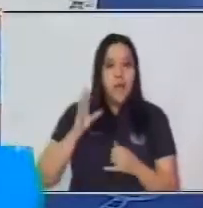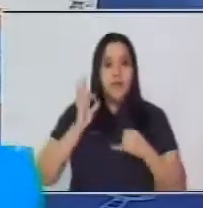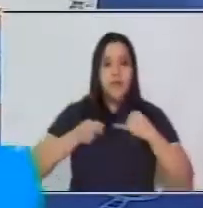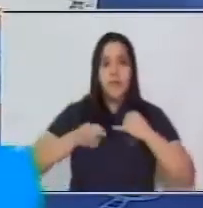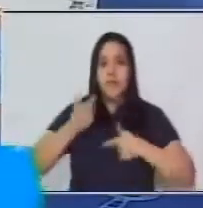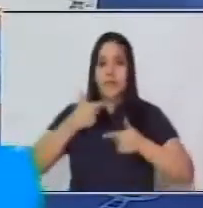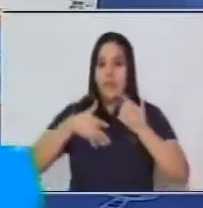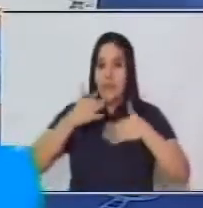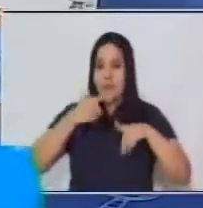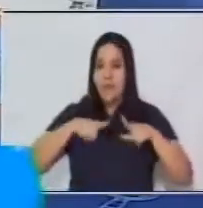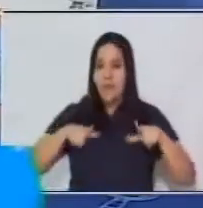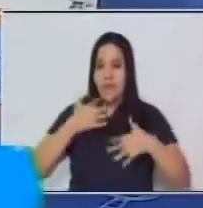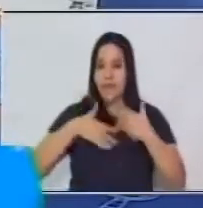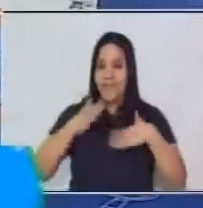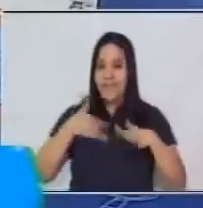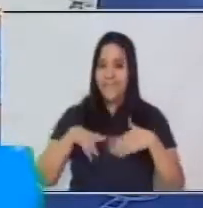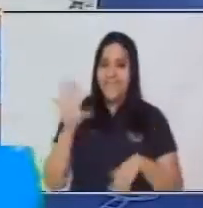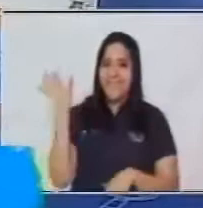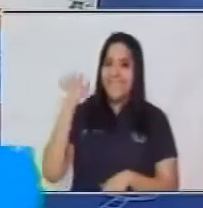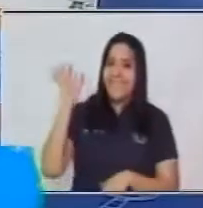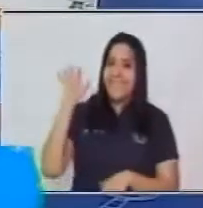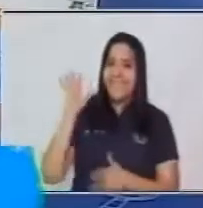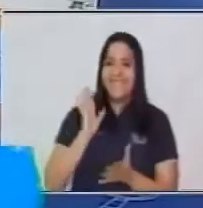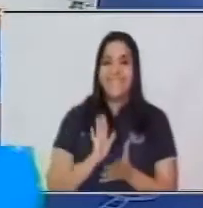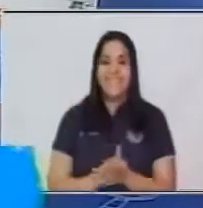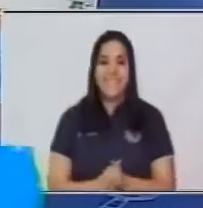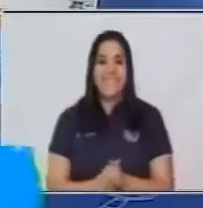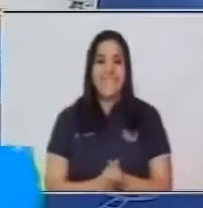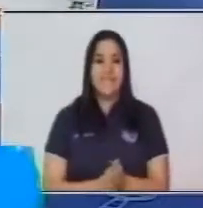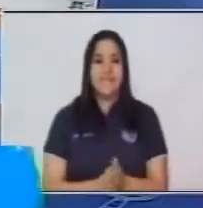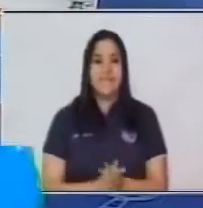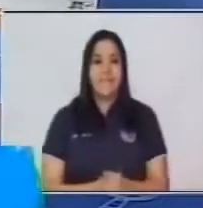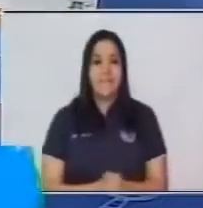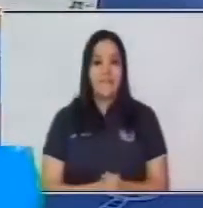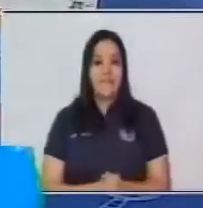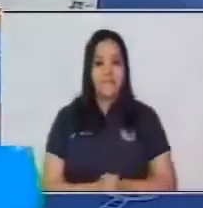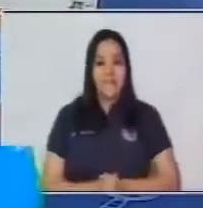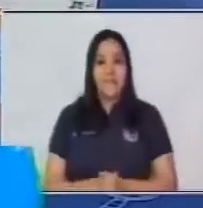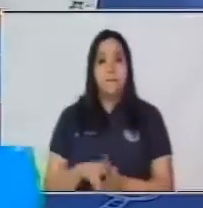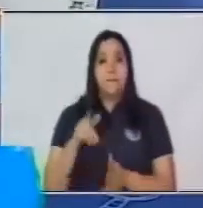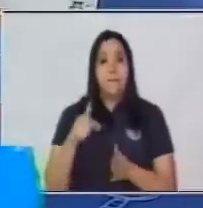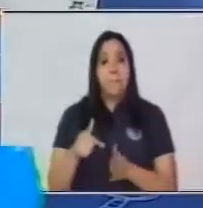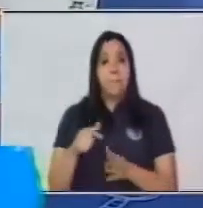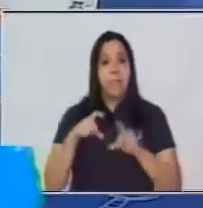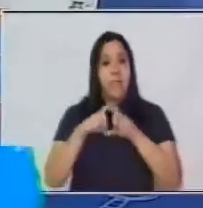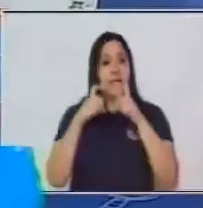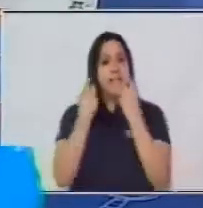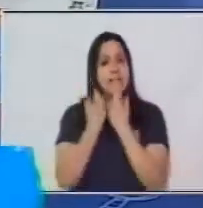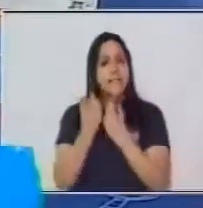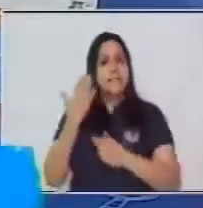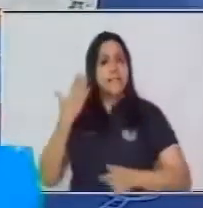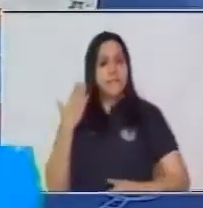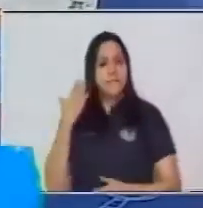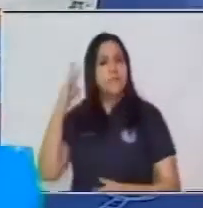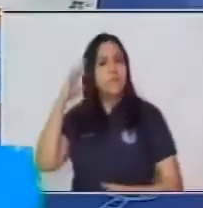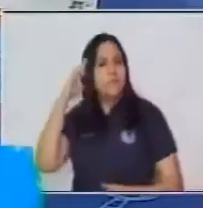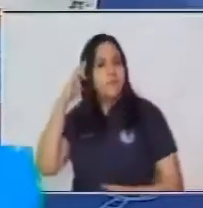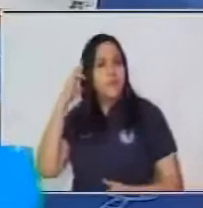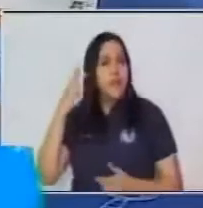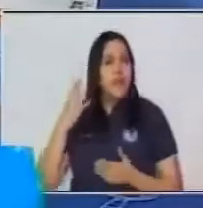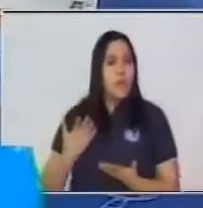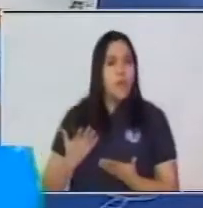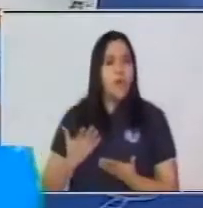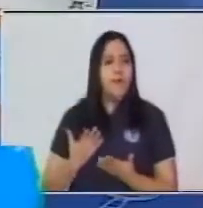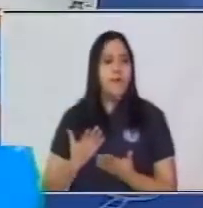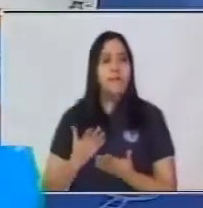la interpretación de la lengua de señas. Hola Lourdes. En la sesión anterior vimos también